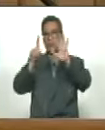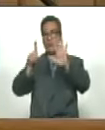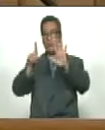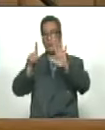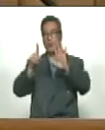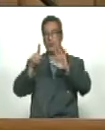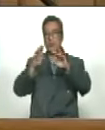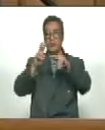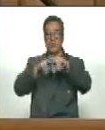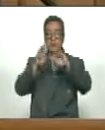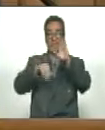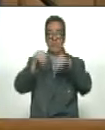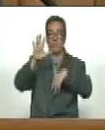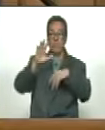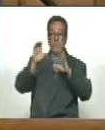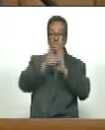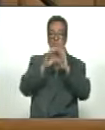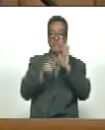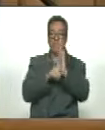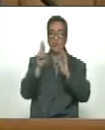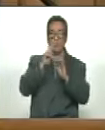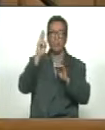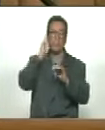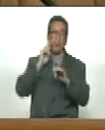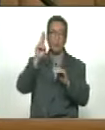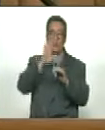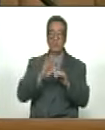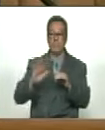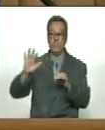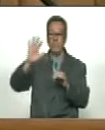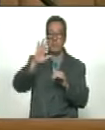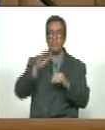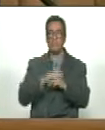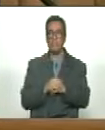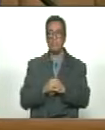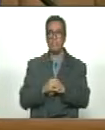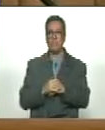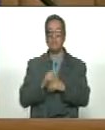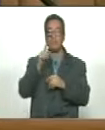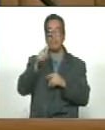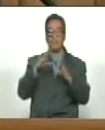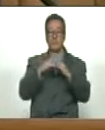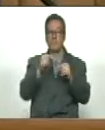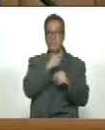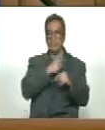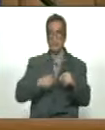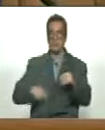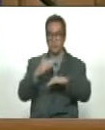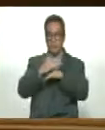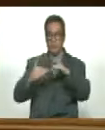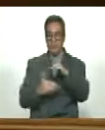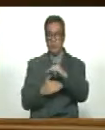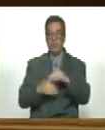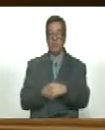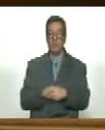236, numeral 15, de la Constitución de la República Bolivariana de Venezuela. Es todo, ciudadano